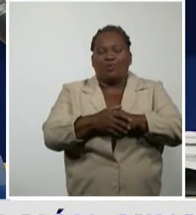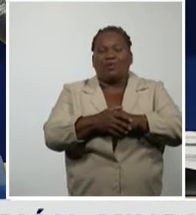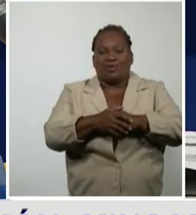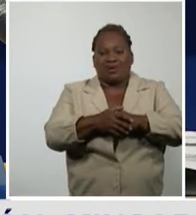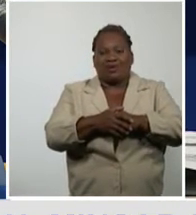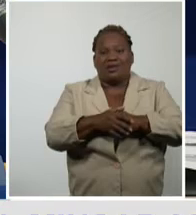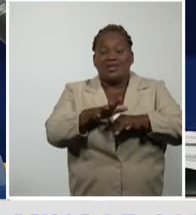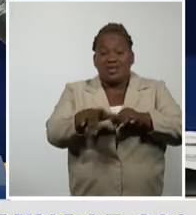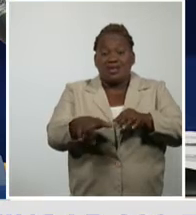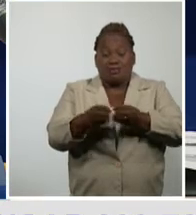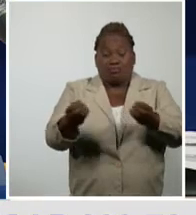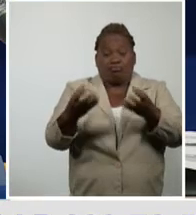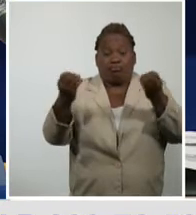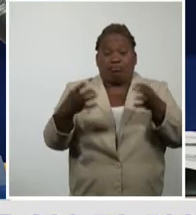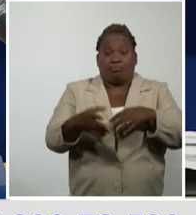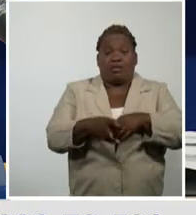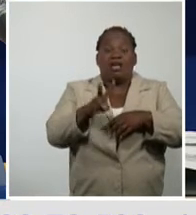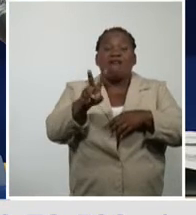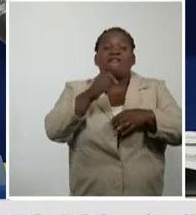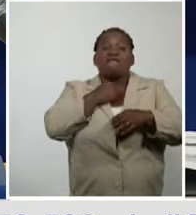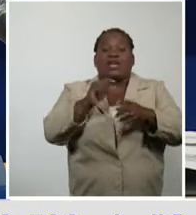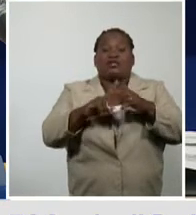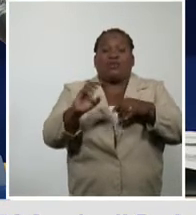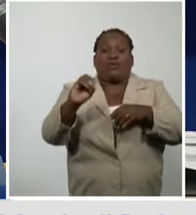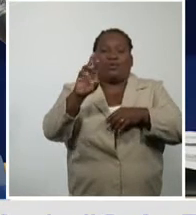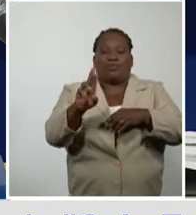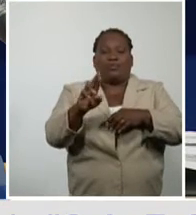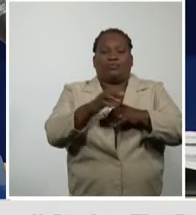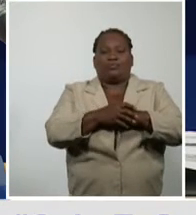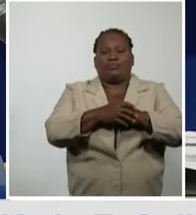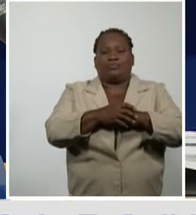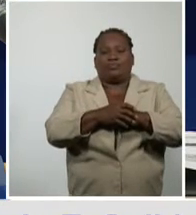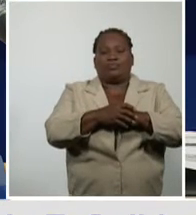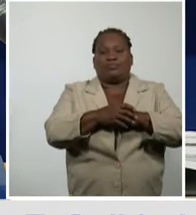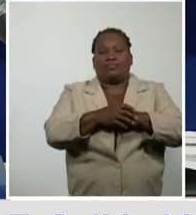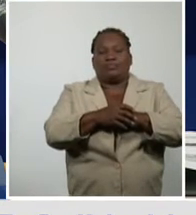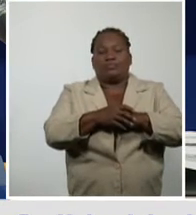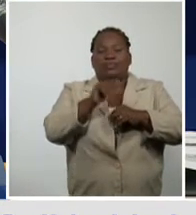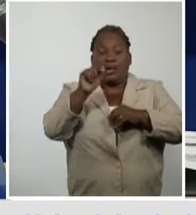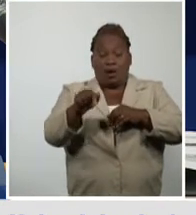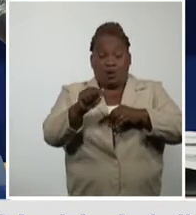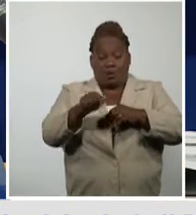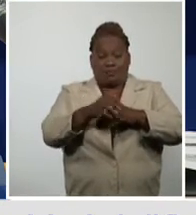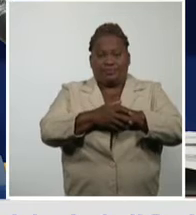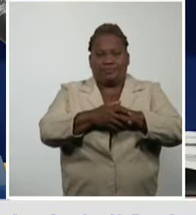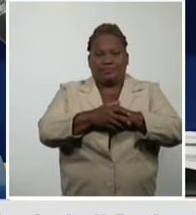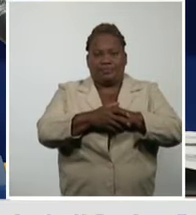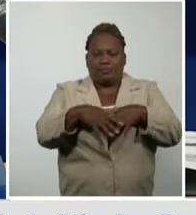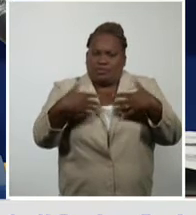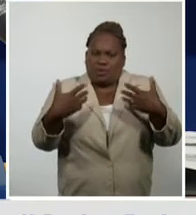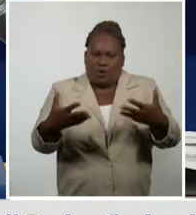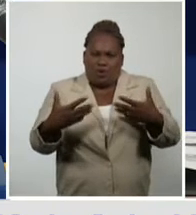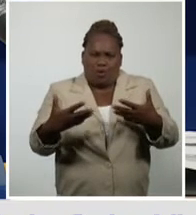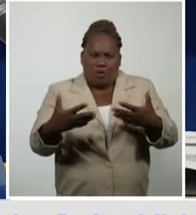la proliferación del vector y los criaderos. Ahora, ¿cómo se va a